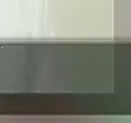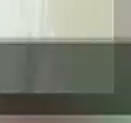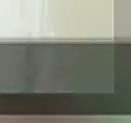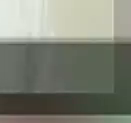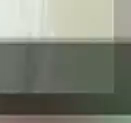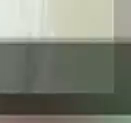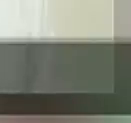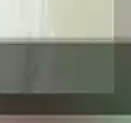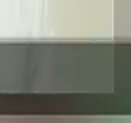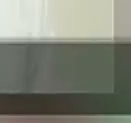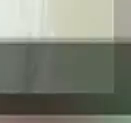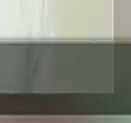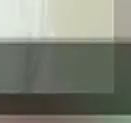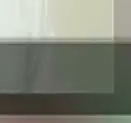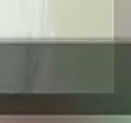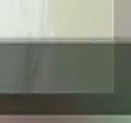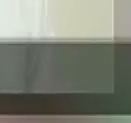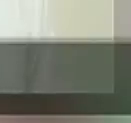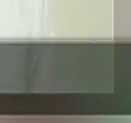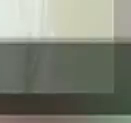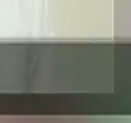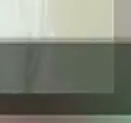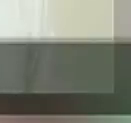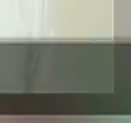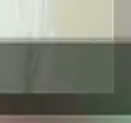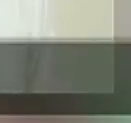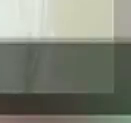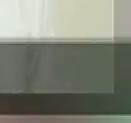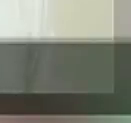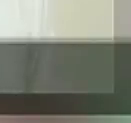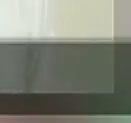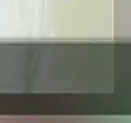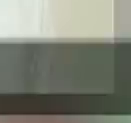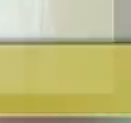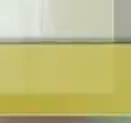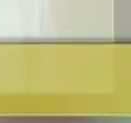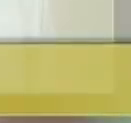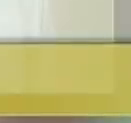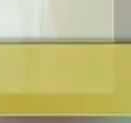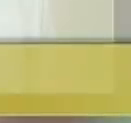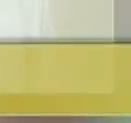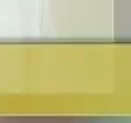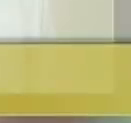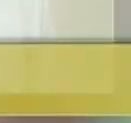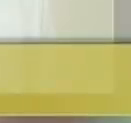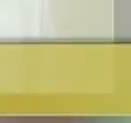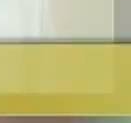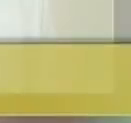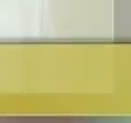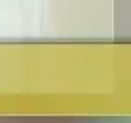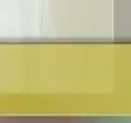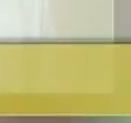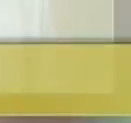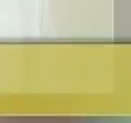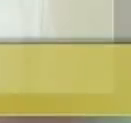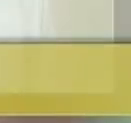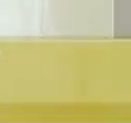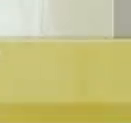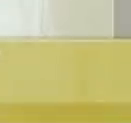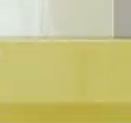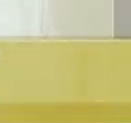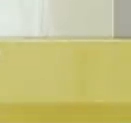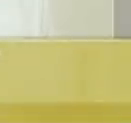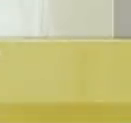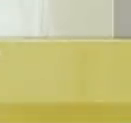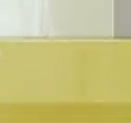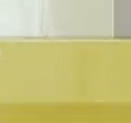Office no nos van a apoyar mientras sigamos con la línea oficial de que queremos agarrar el esequibo de Guyana,